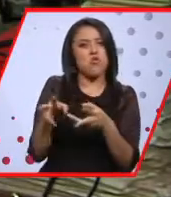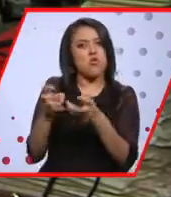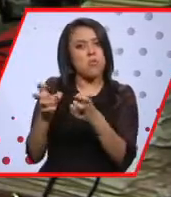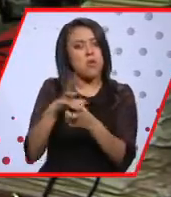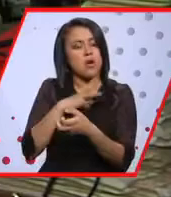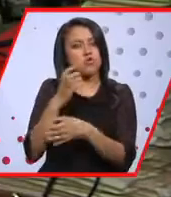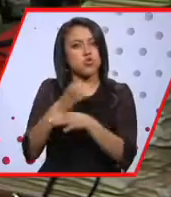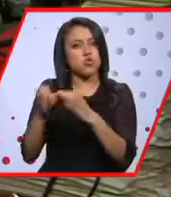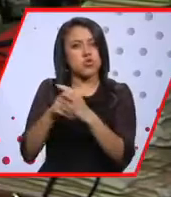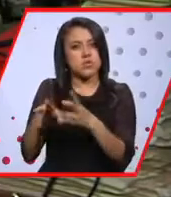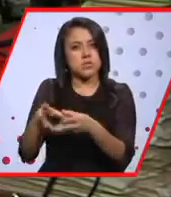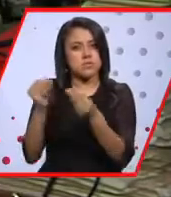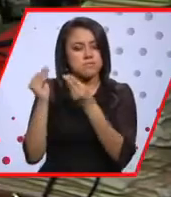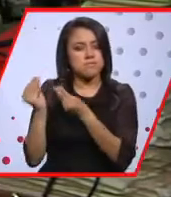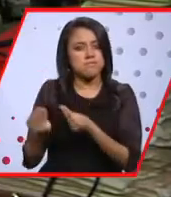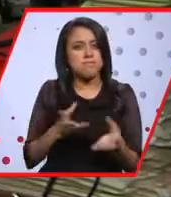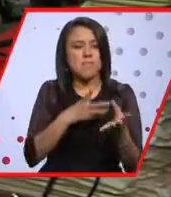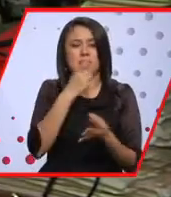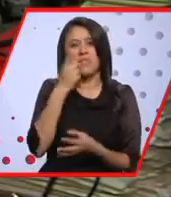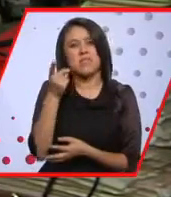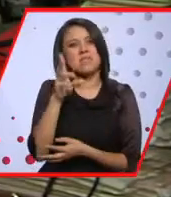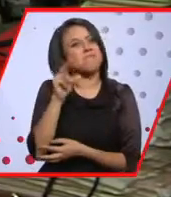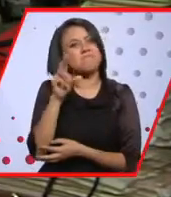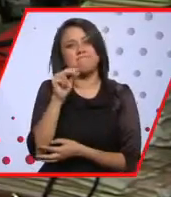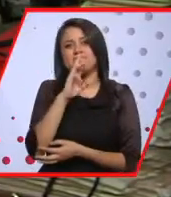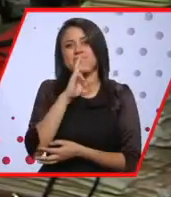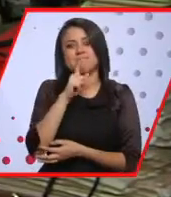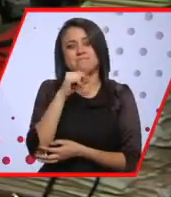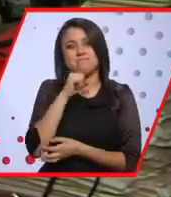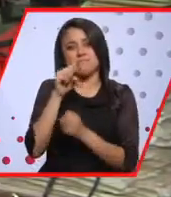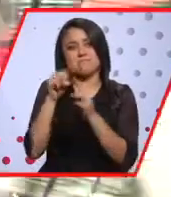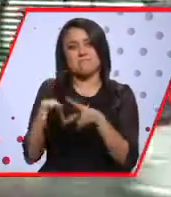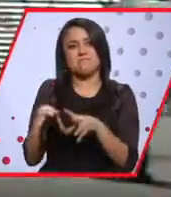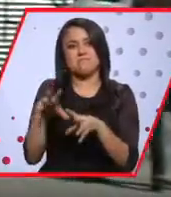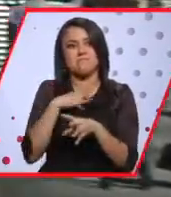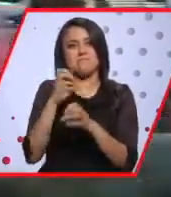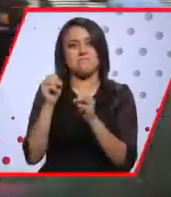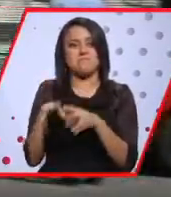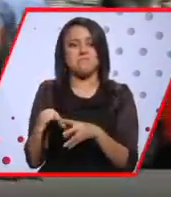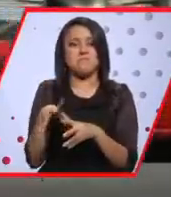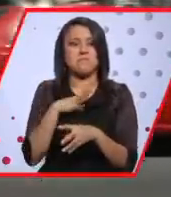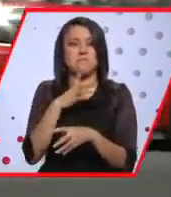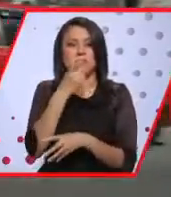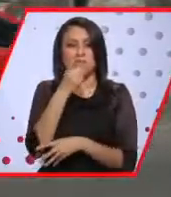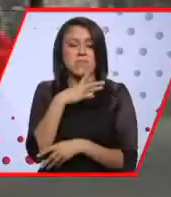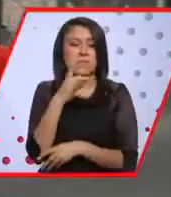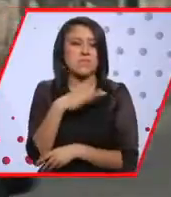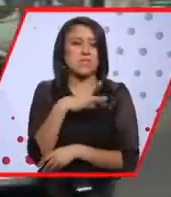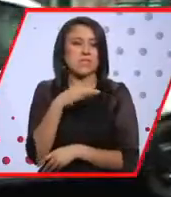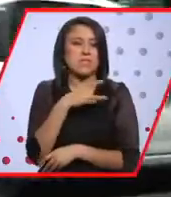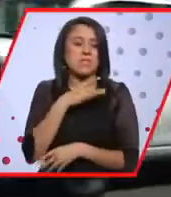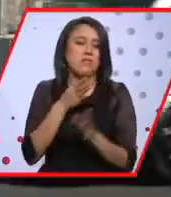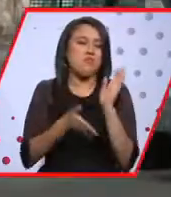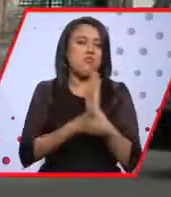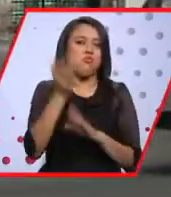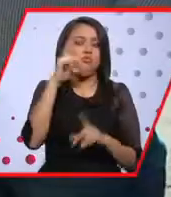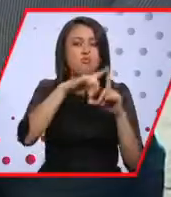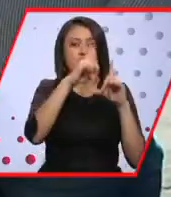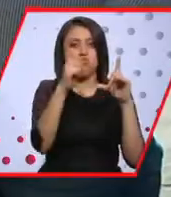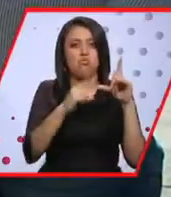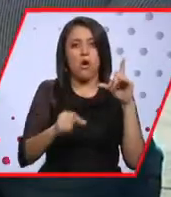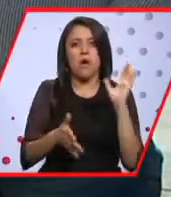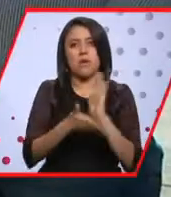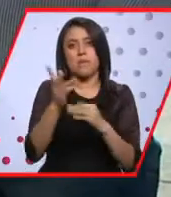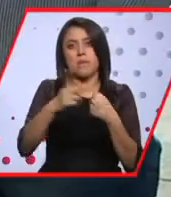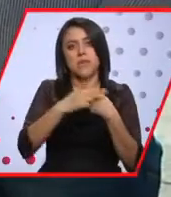saqueo que sufren, él decide dejar en abandono ese predio. Comenta que por el temor salieron del país y a su regreso a la